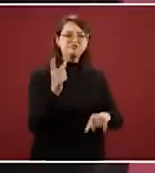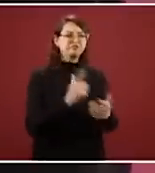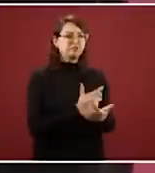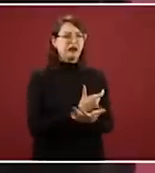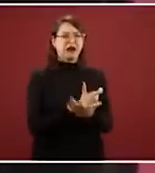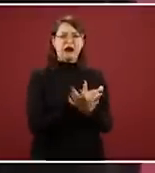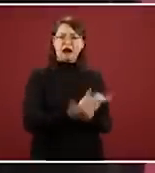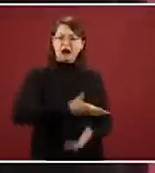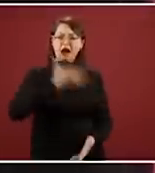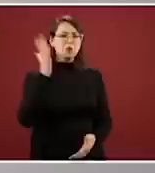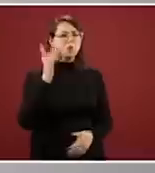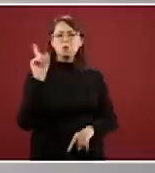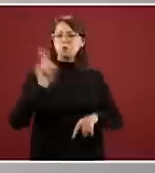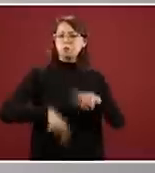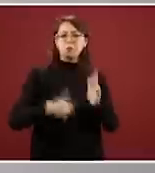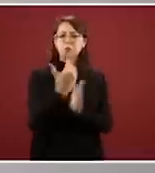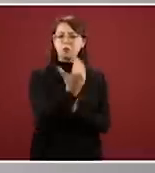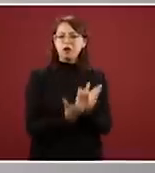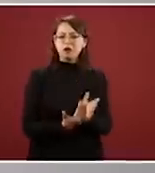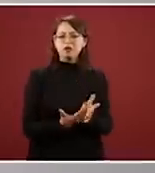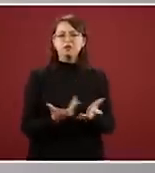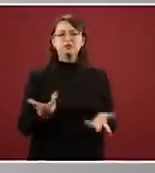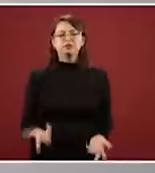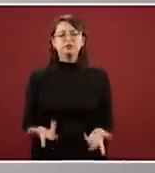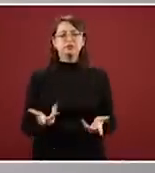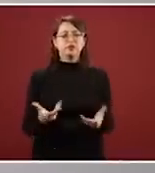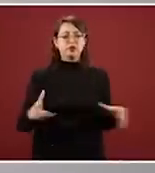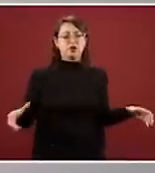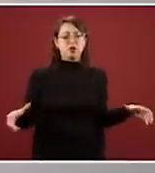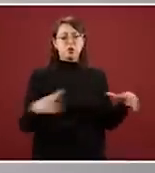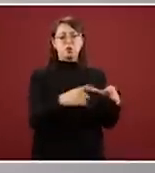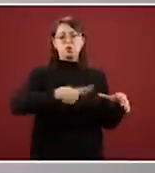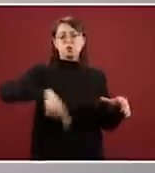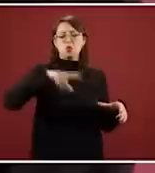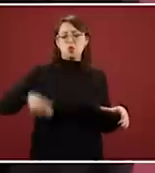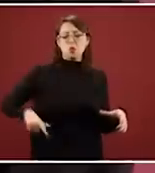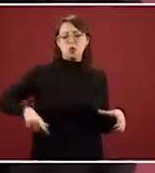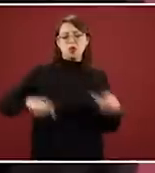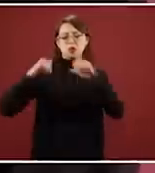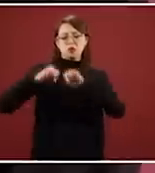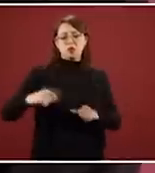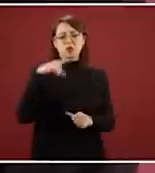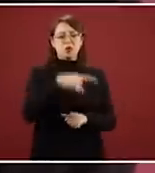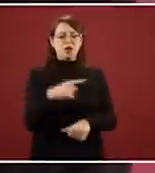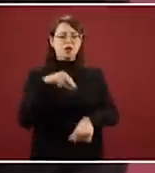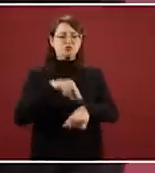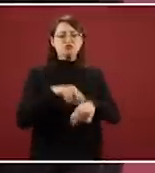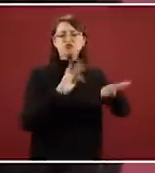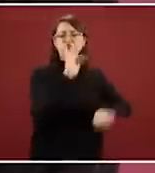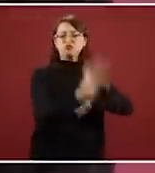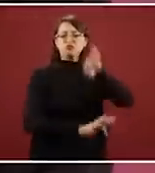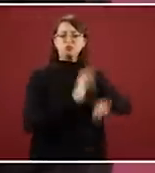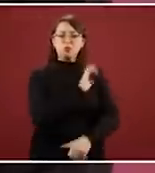si no hay atención médica especial para los altos funcionarios públicos, si no hay